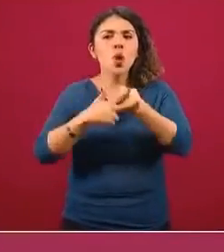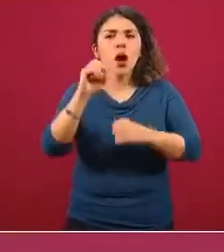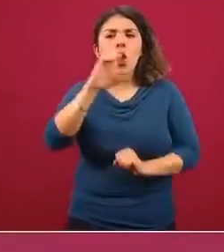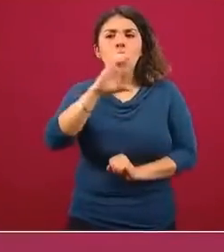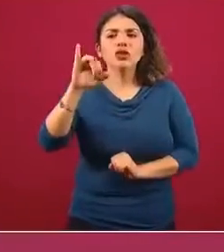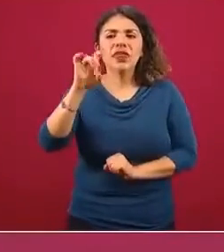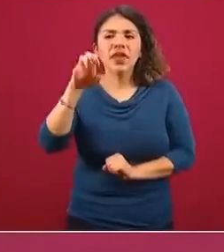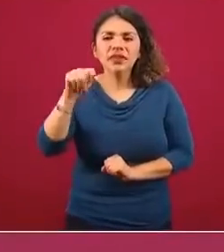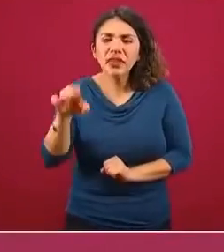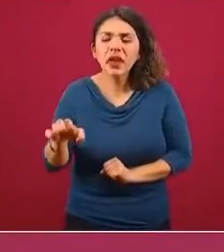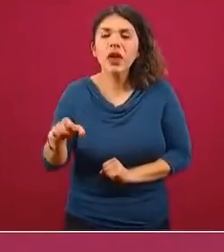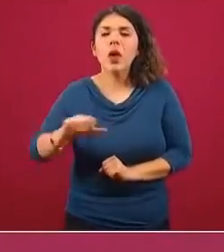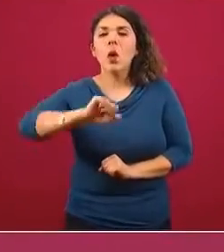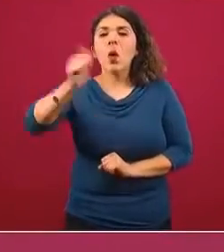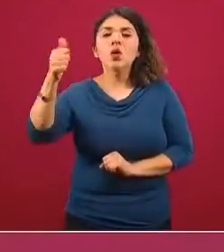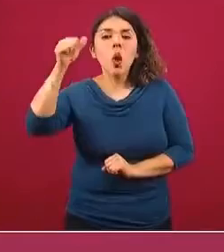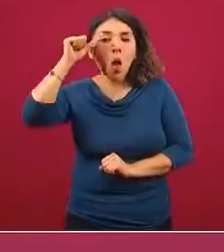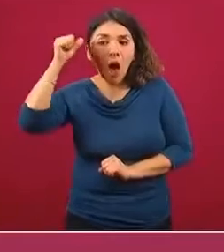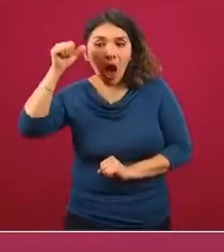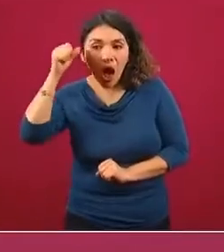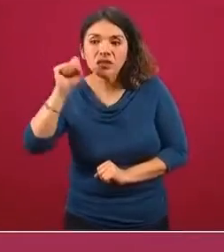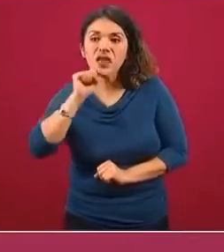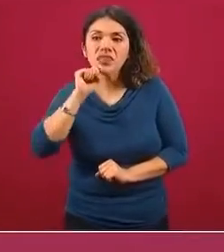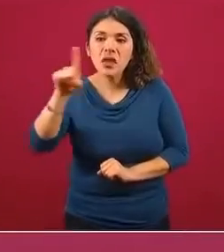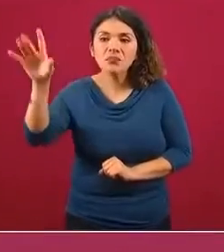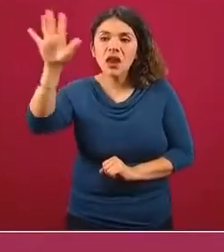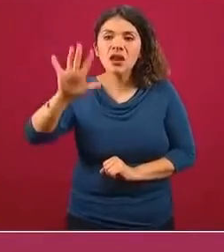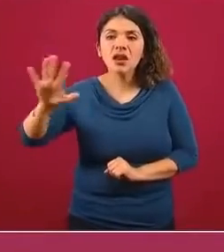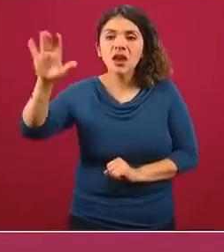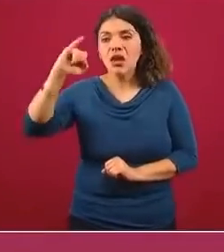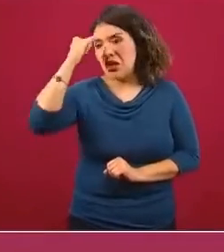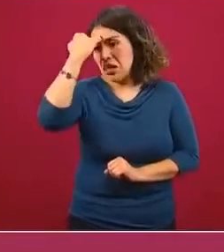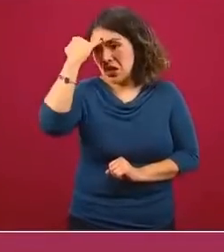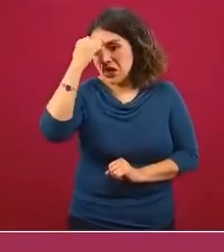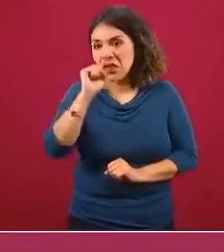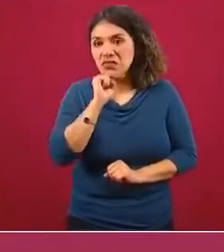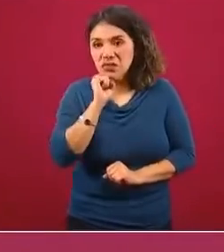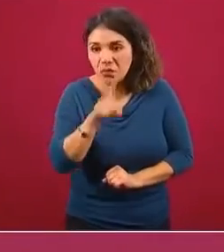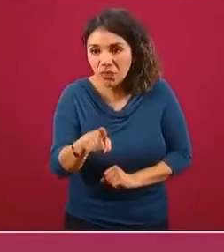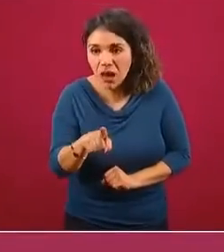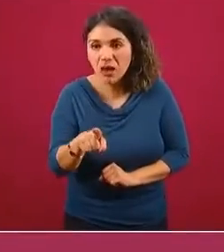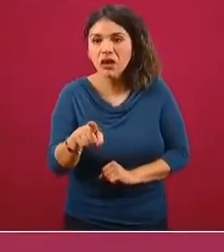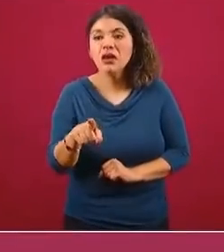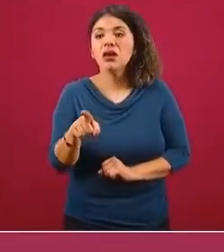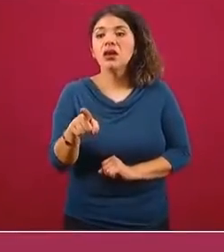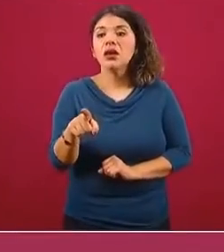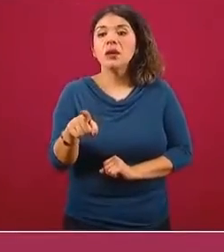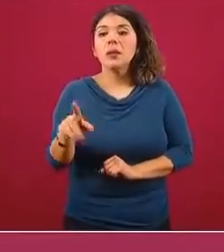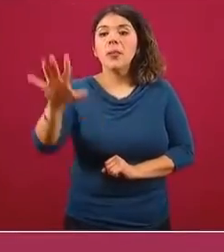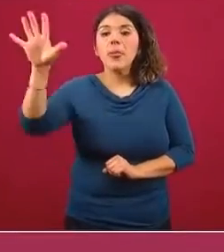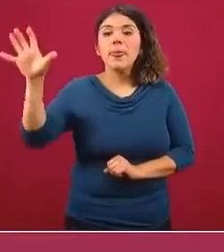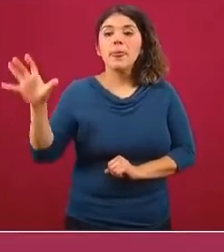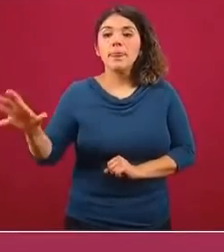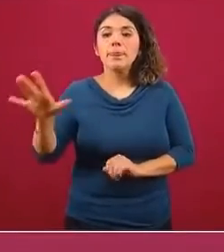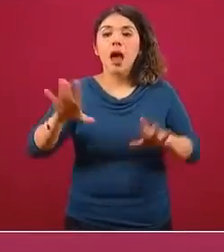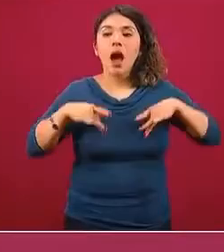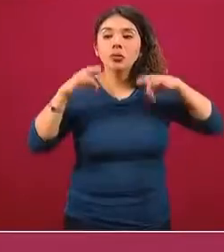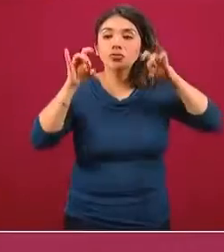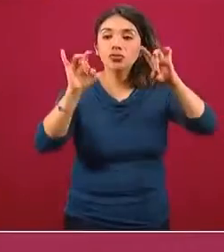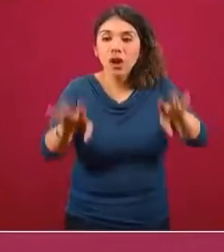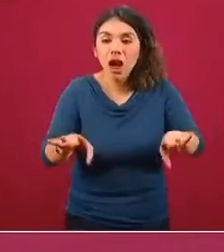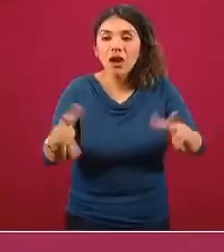Occidental, tenemos varios países en Asia, incluido y la India, segundo país más poblado del mundo, tenemos